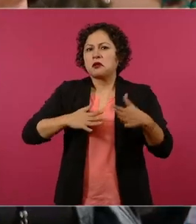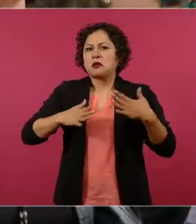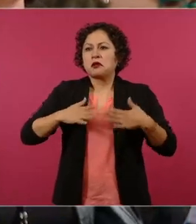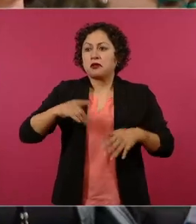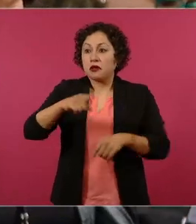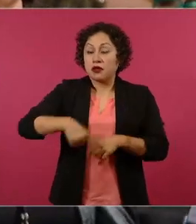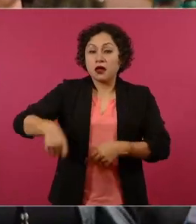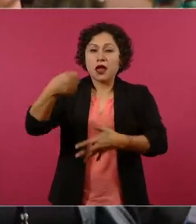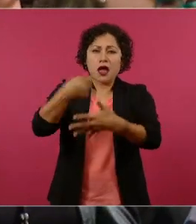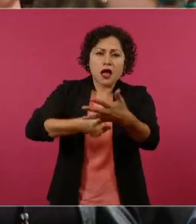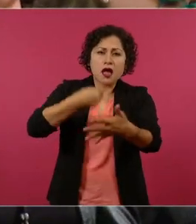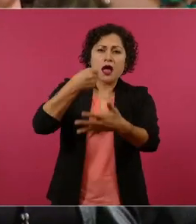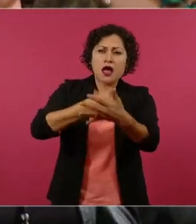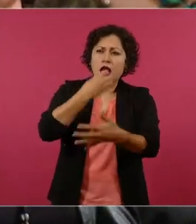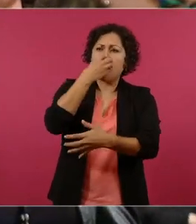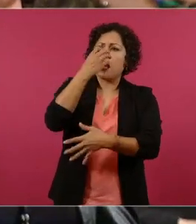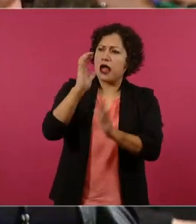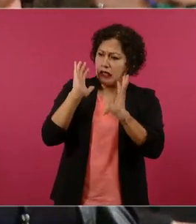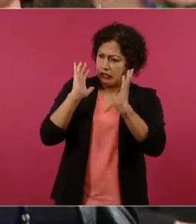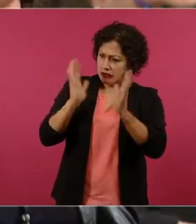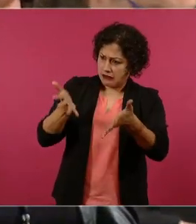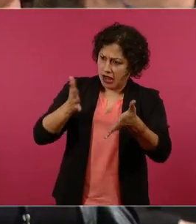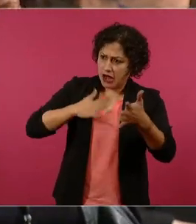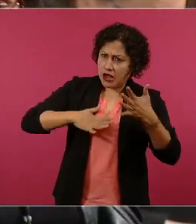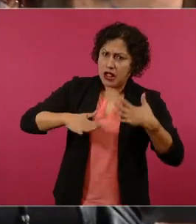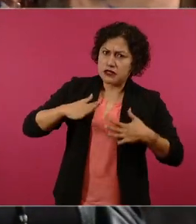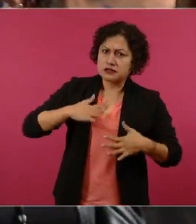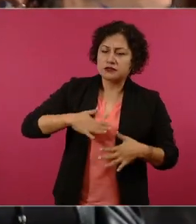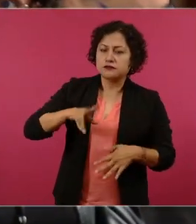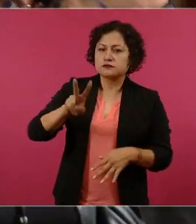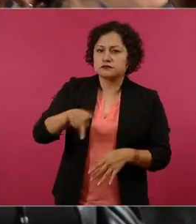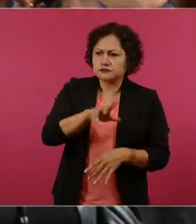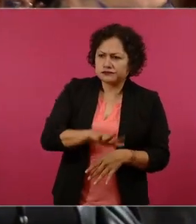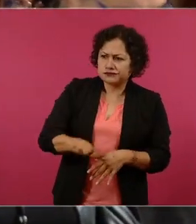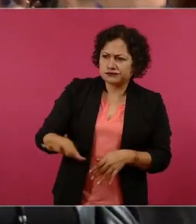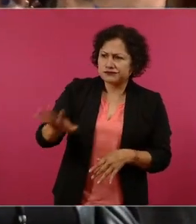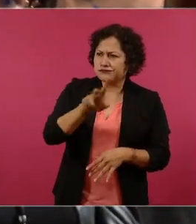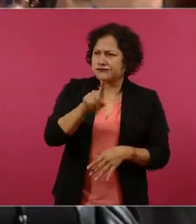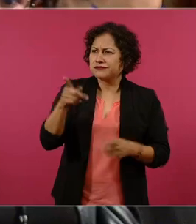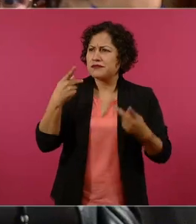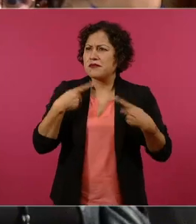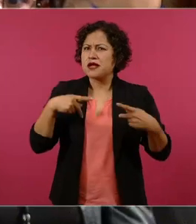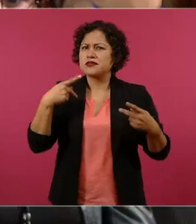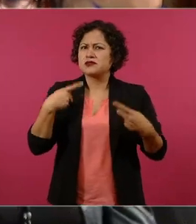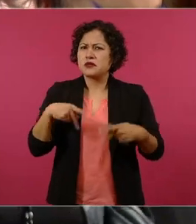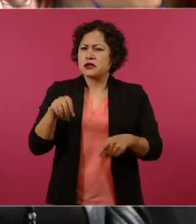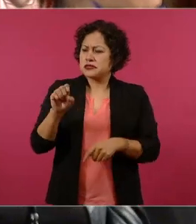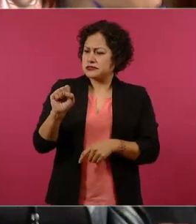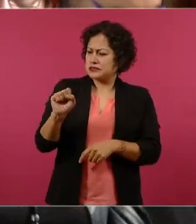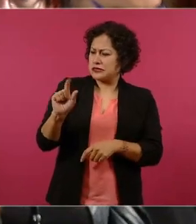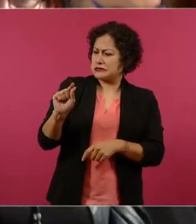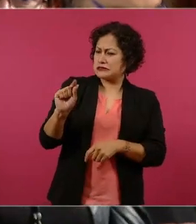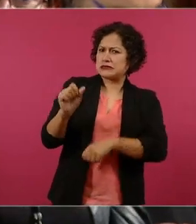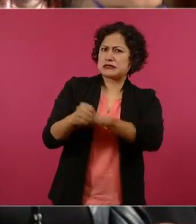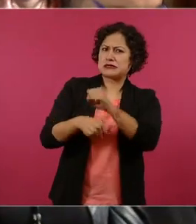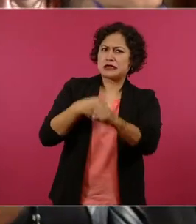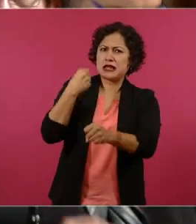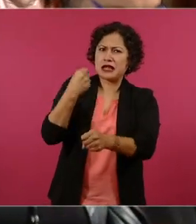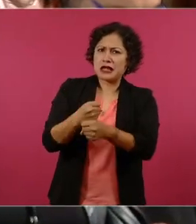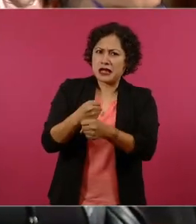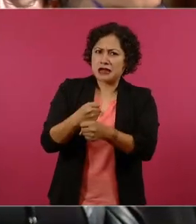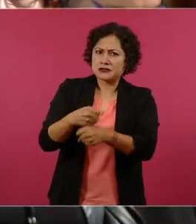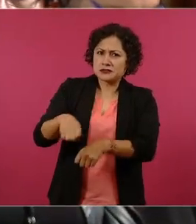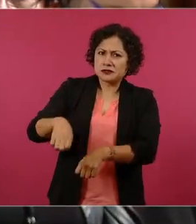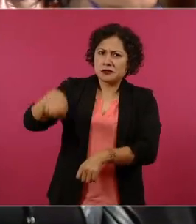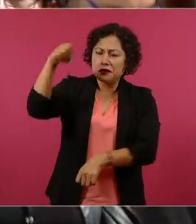adultos mayores 60 años 70 años más de 50 no no nos hemos cansado pero es